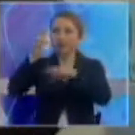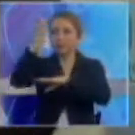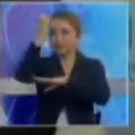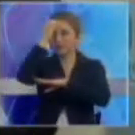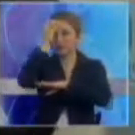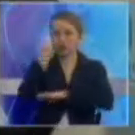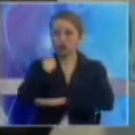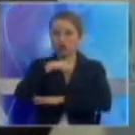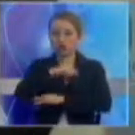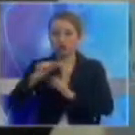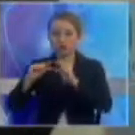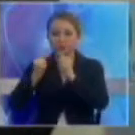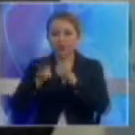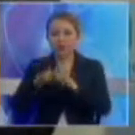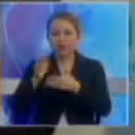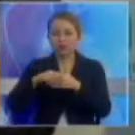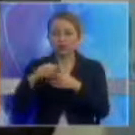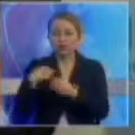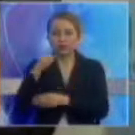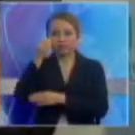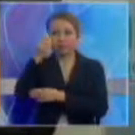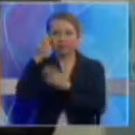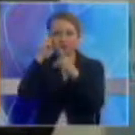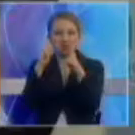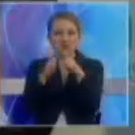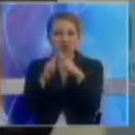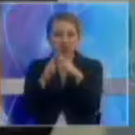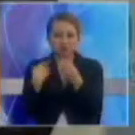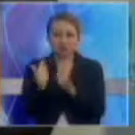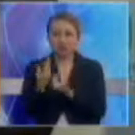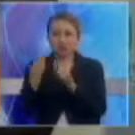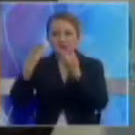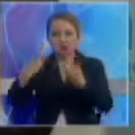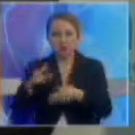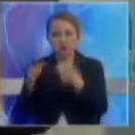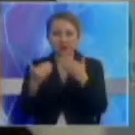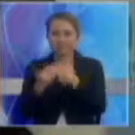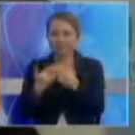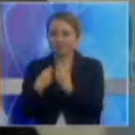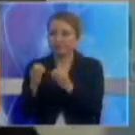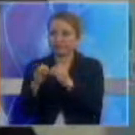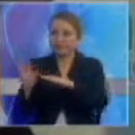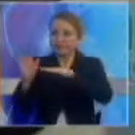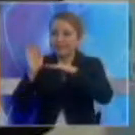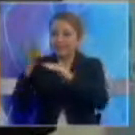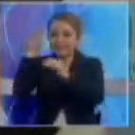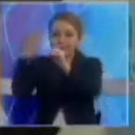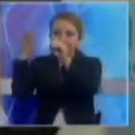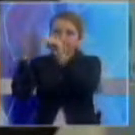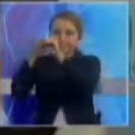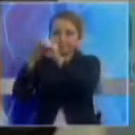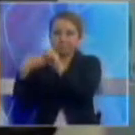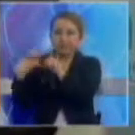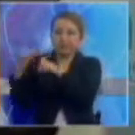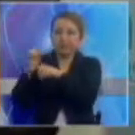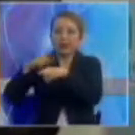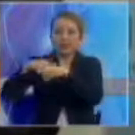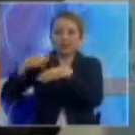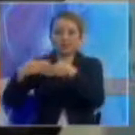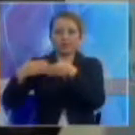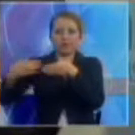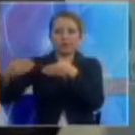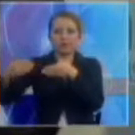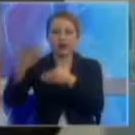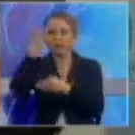de nuestro sector de conocimiento y talento humano, hemos tenido el compromiso de mantenernos en las metas y objetivos de largo plazo,